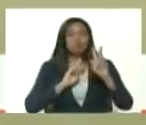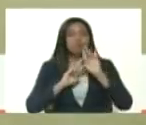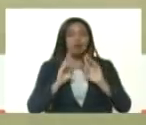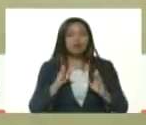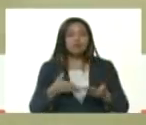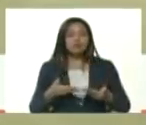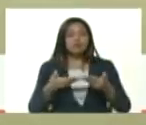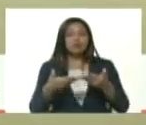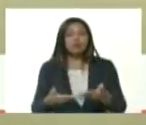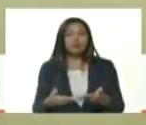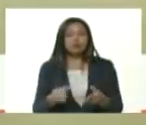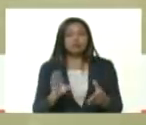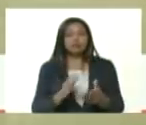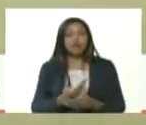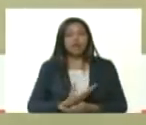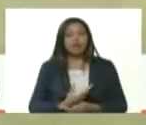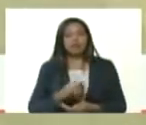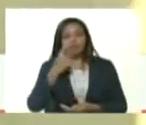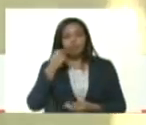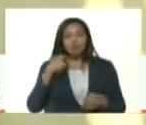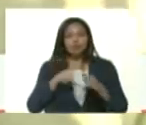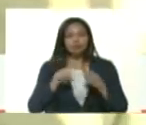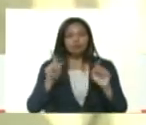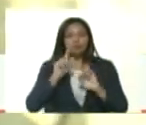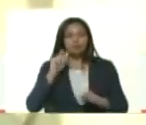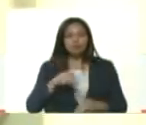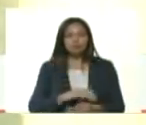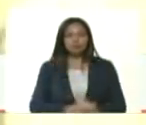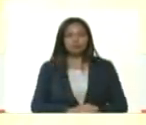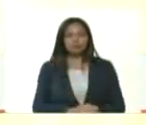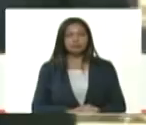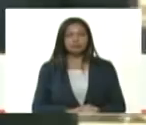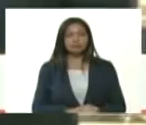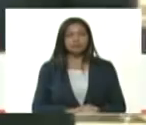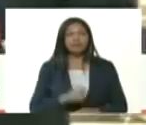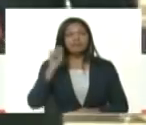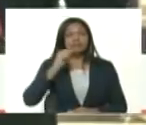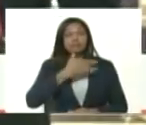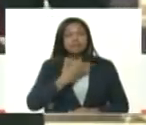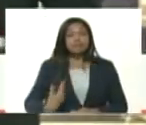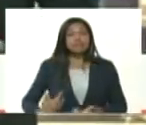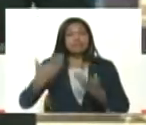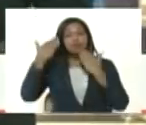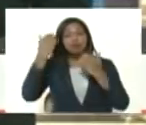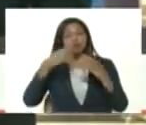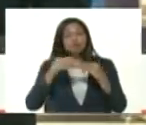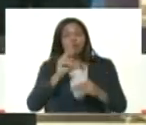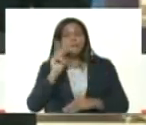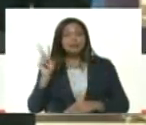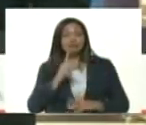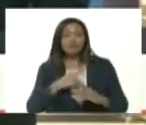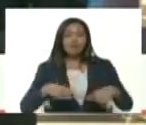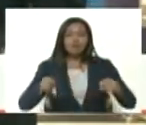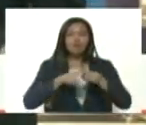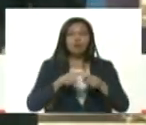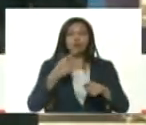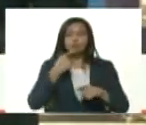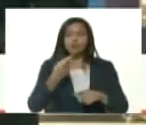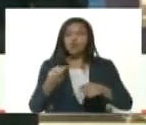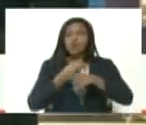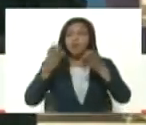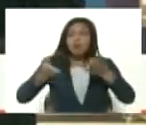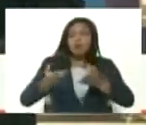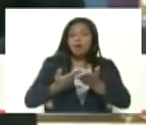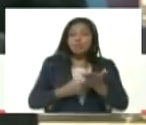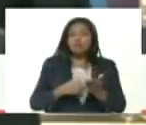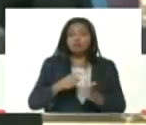dejar con ustedes al camarada alcalde Willy Casanova. Sí, presidente, saludarlo y saludar a toda Venezuela. Como ha dicho el gobernador,